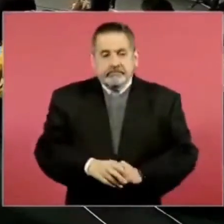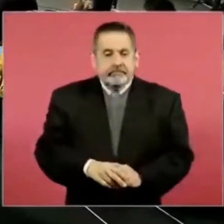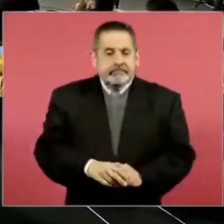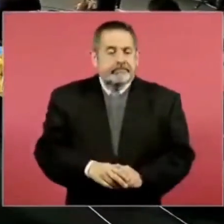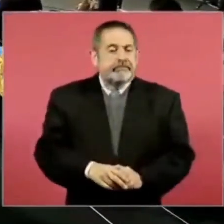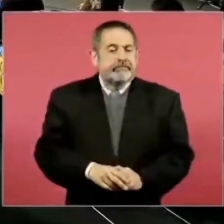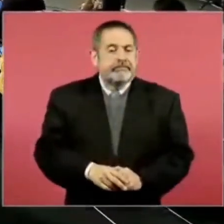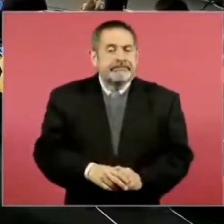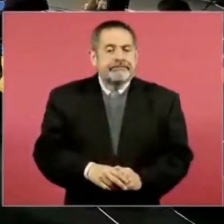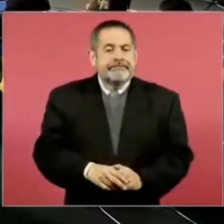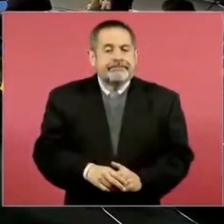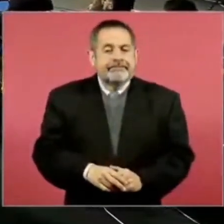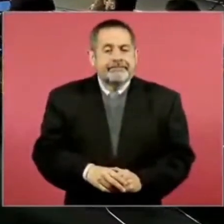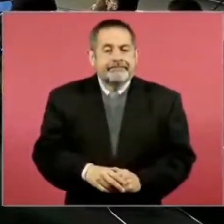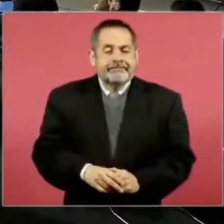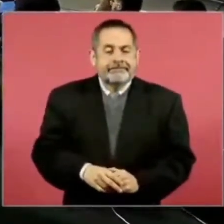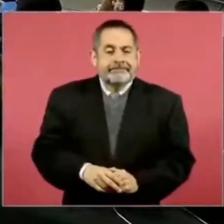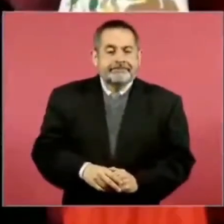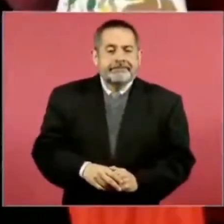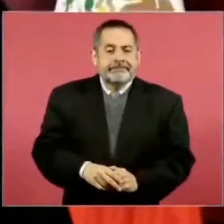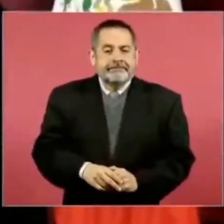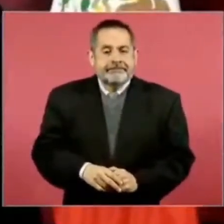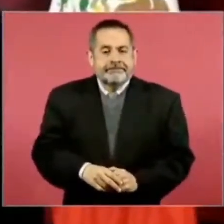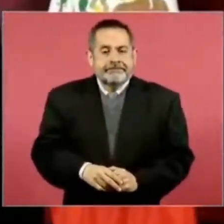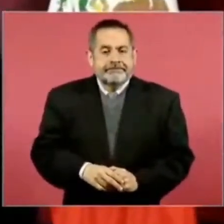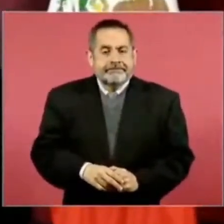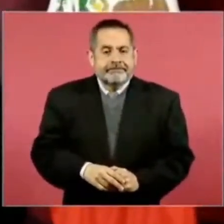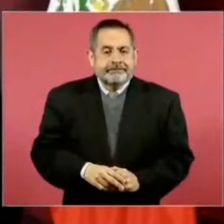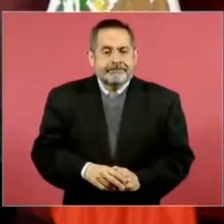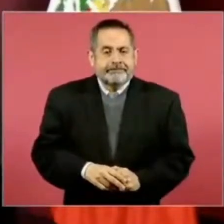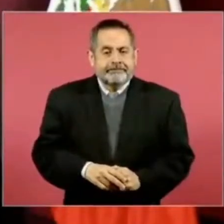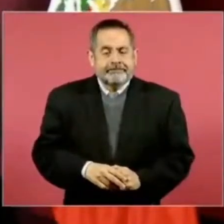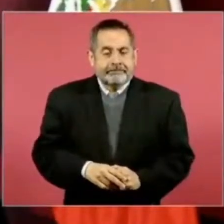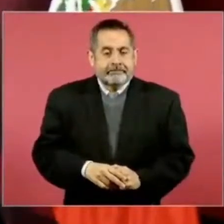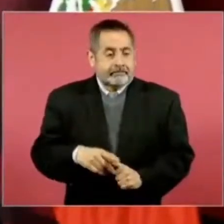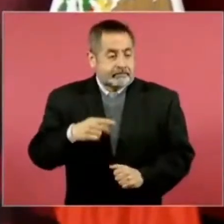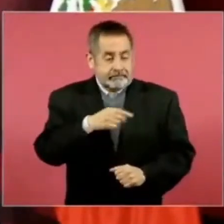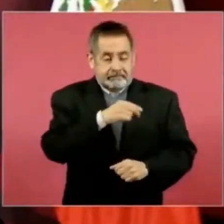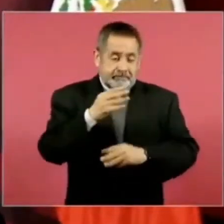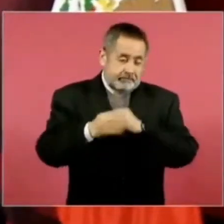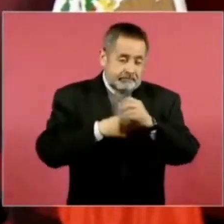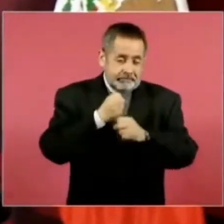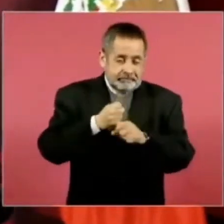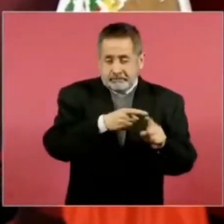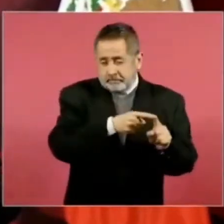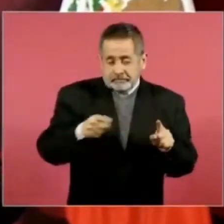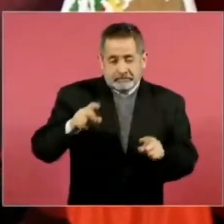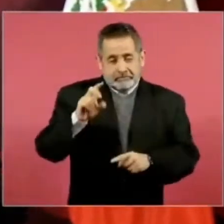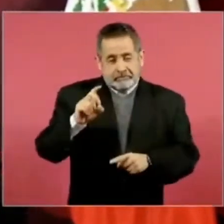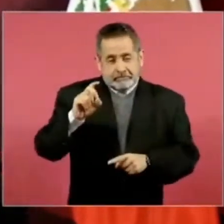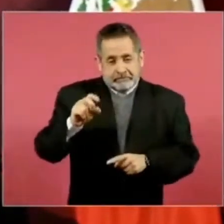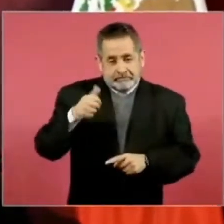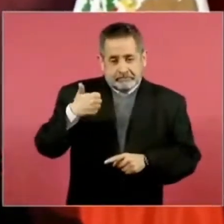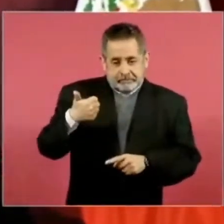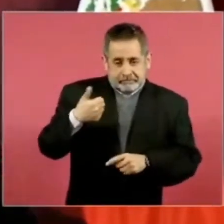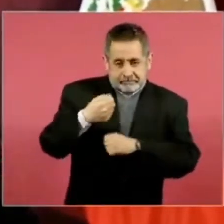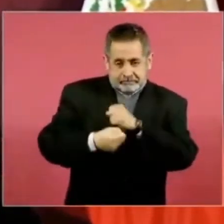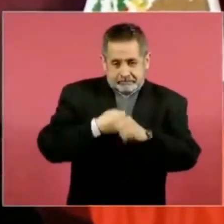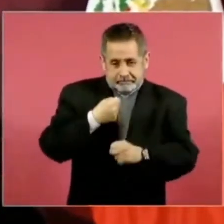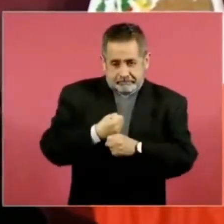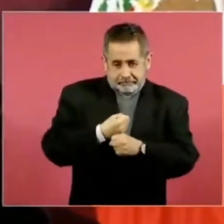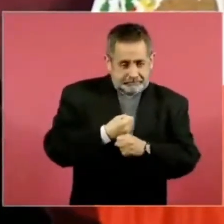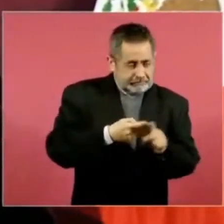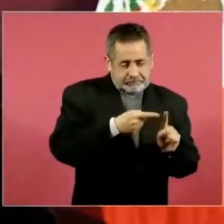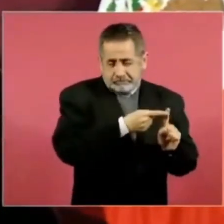porque no fue poco tiempo, fueron 36 años